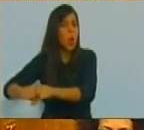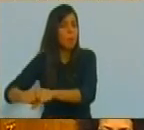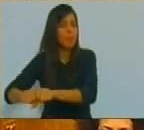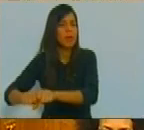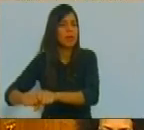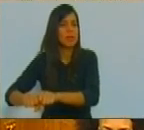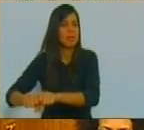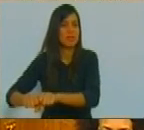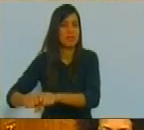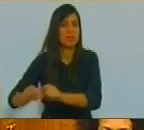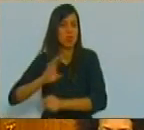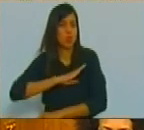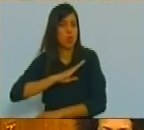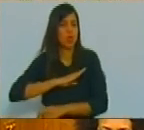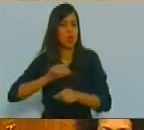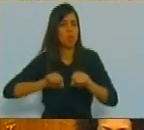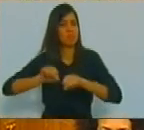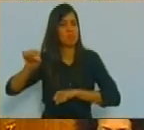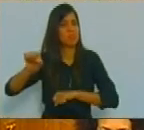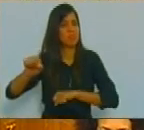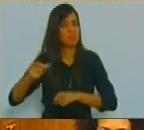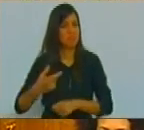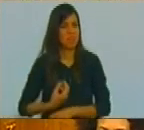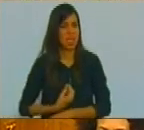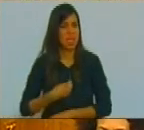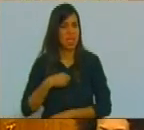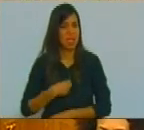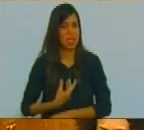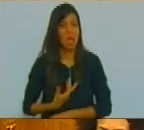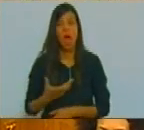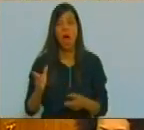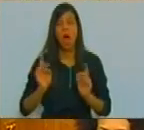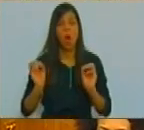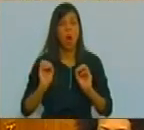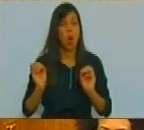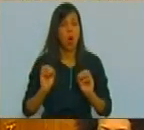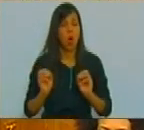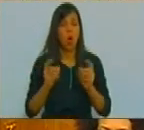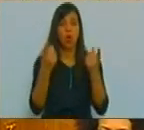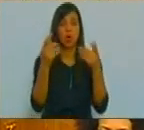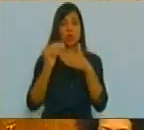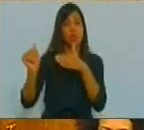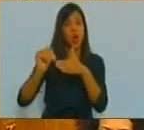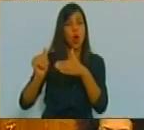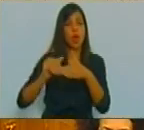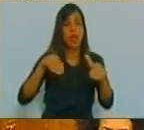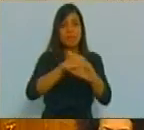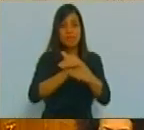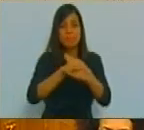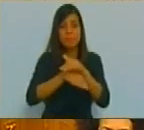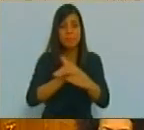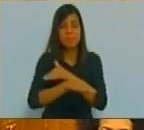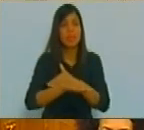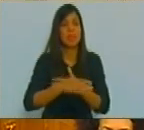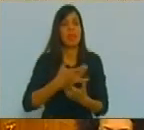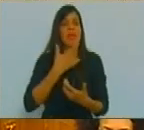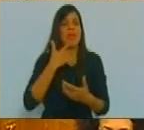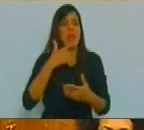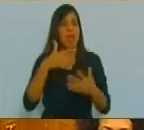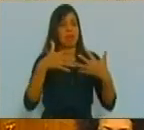yo solo yo sé porque lo estoy diciendo o que aparece con cuenta en dólares o que aparece con un avión